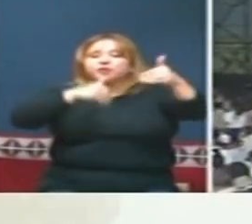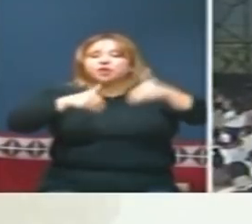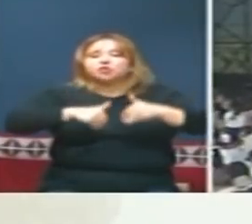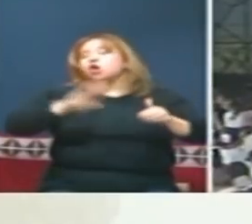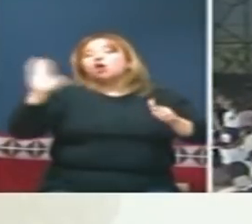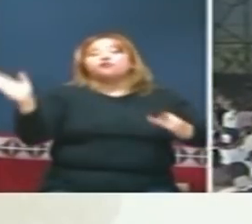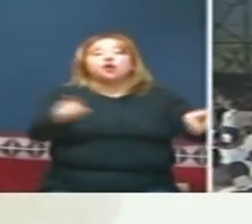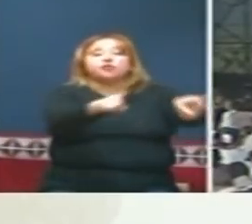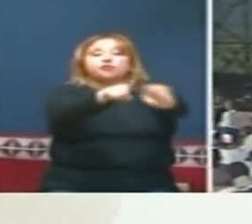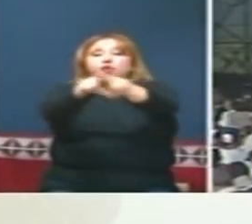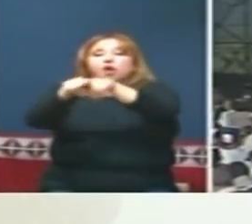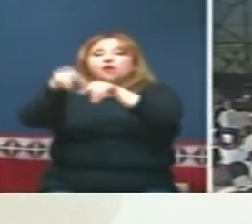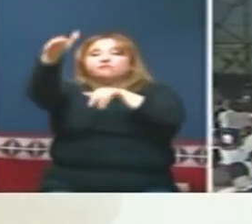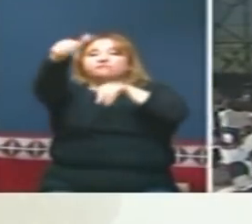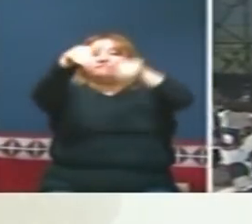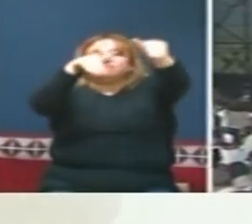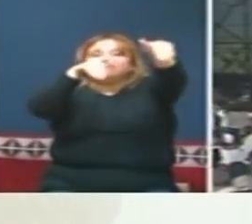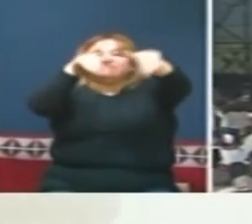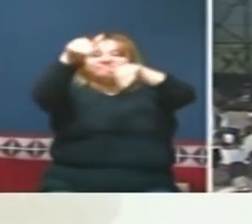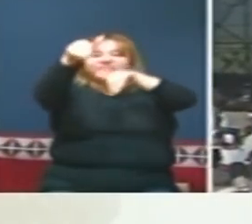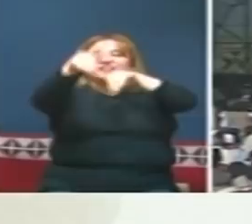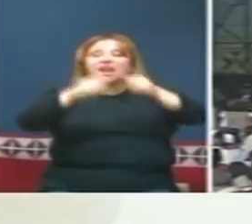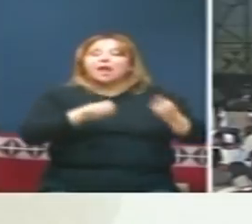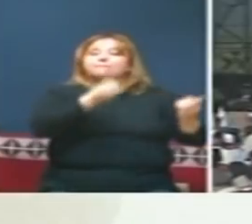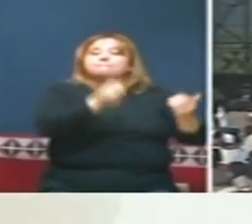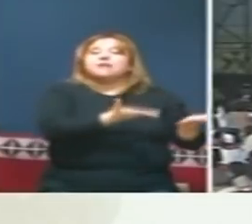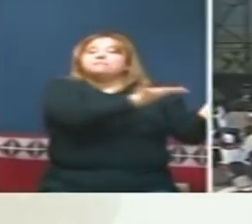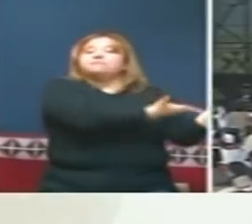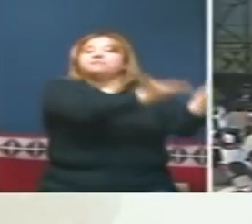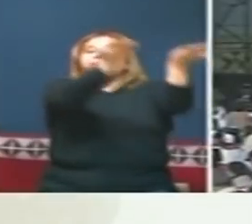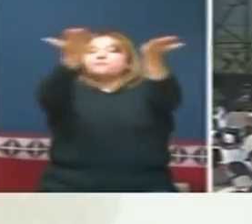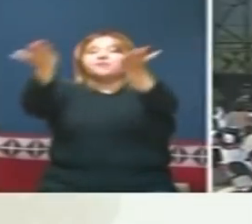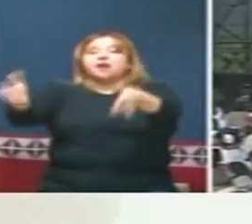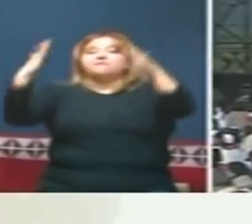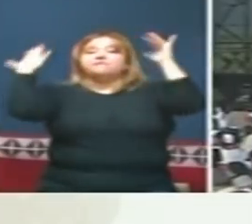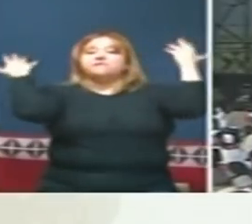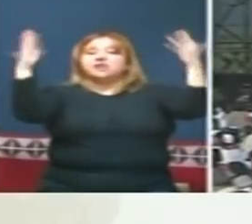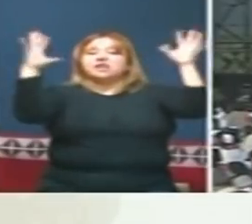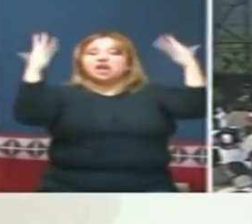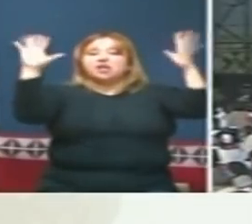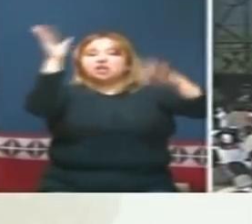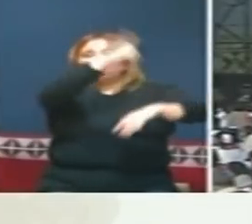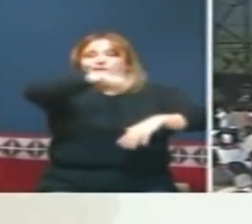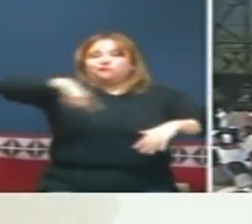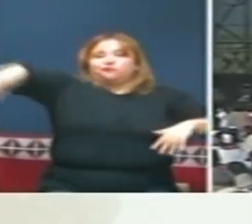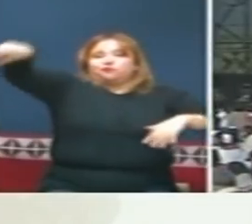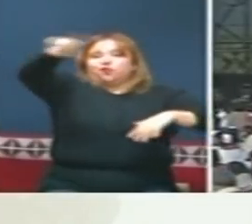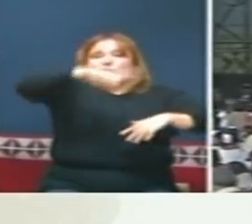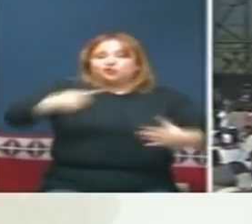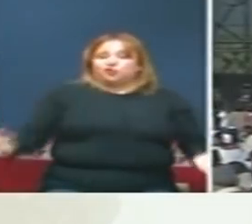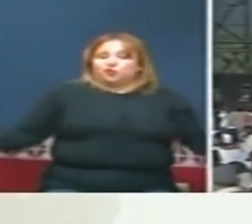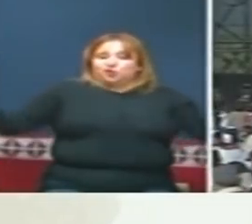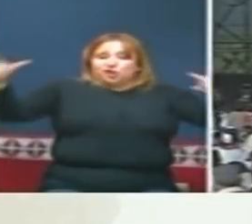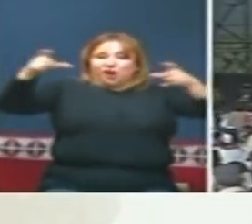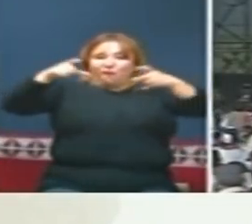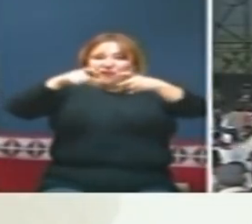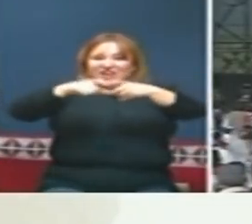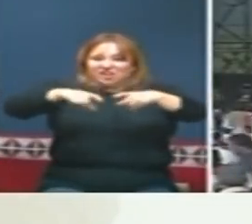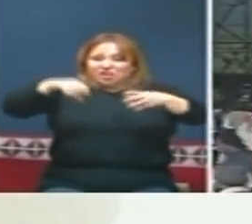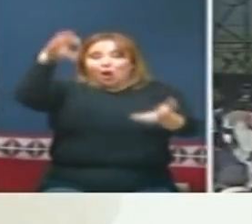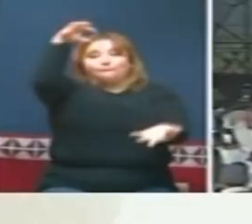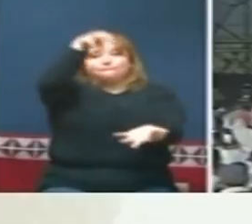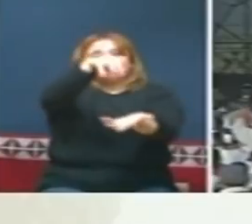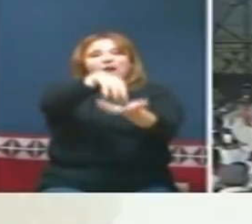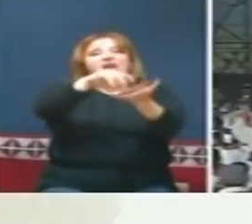los hermanos que están llegando, nuevamente la bienvenida y el aplauso para todos ustedes aquí reunidos en este parque